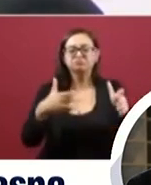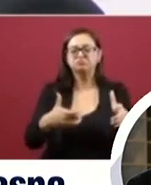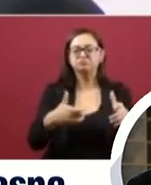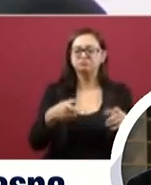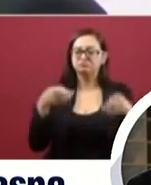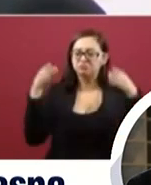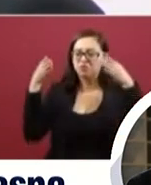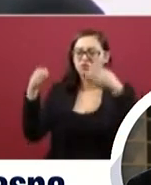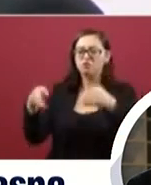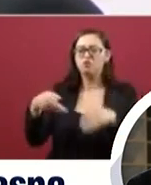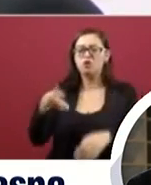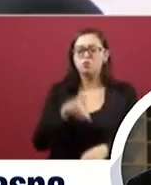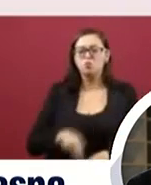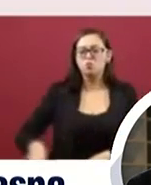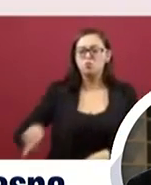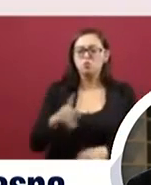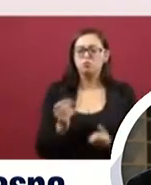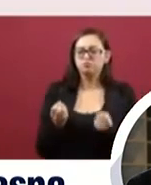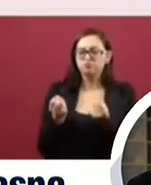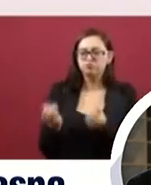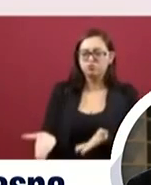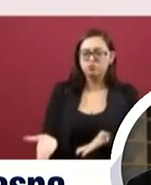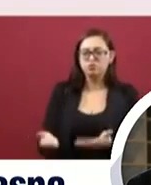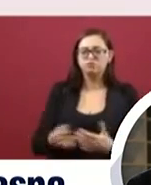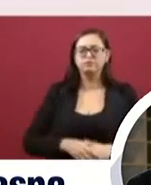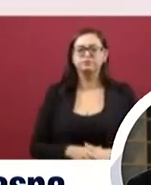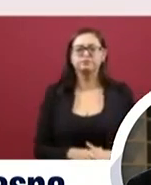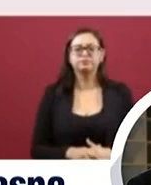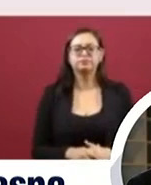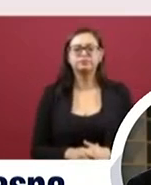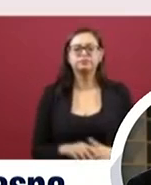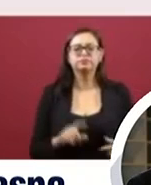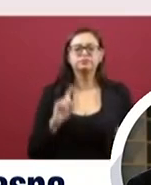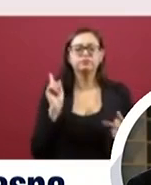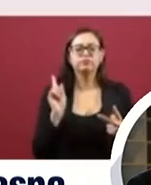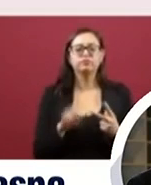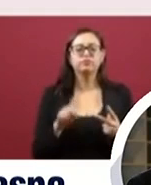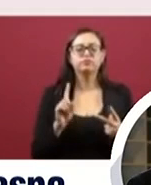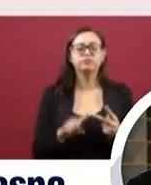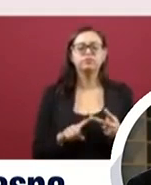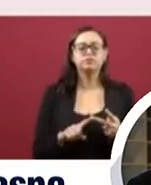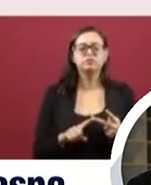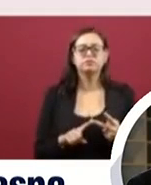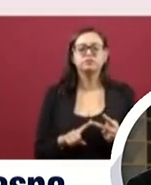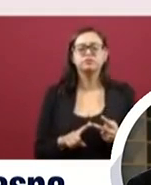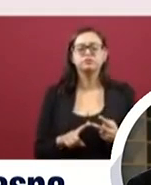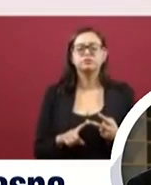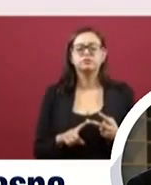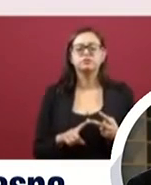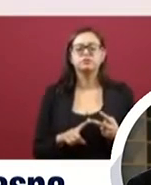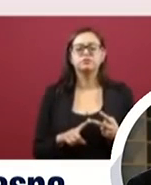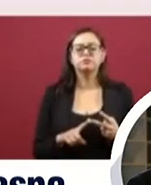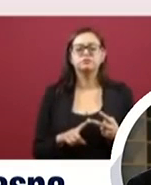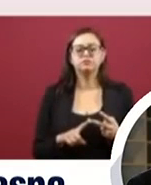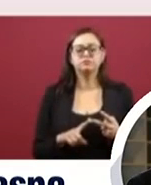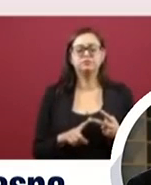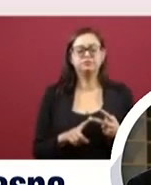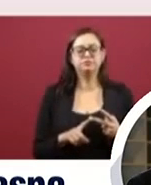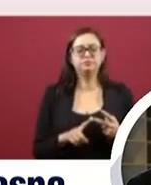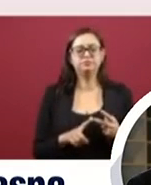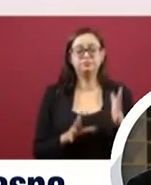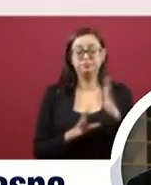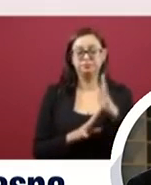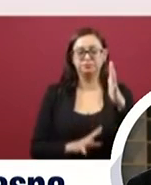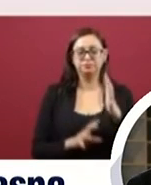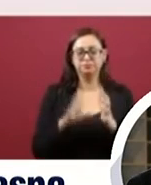al Ejecutivo, que vayan en sentido contrario a lo que el Ejecutivo dispone. Entonces eso, más que dar pasos para adelante, son pasos